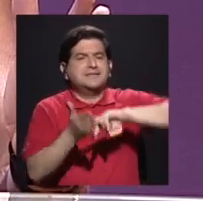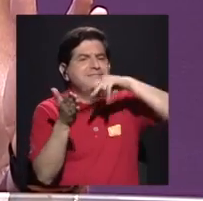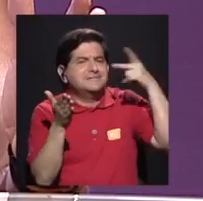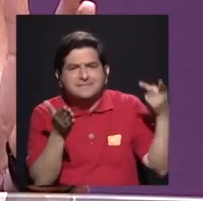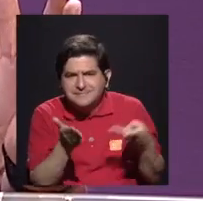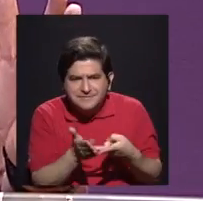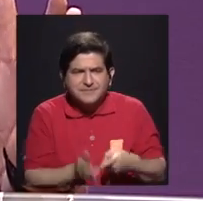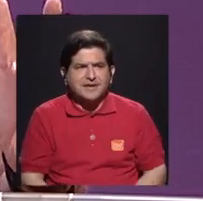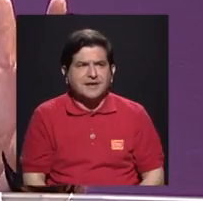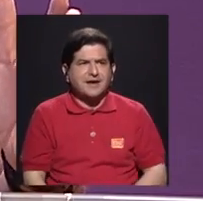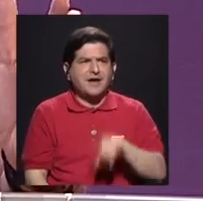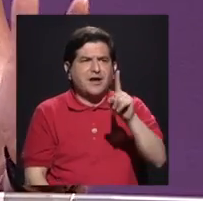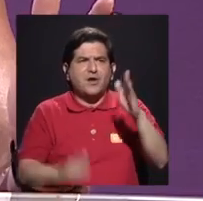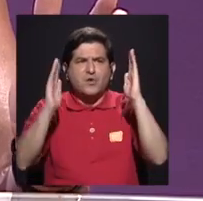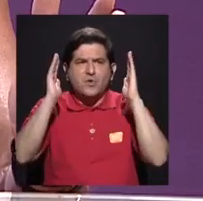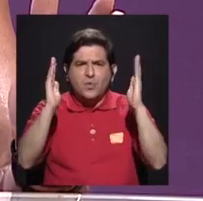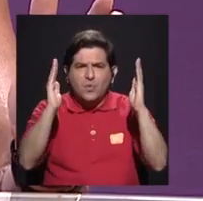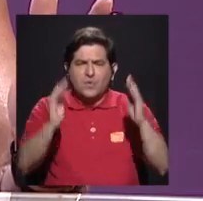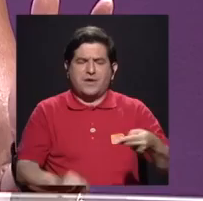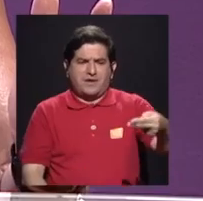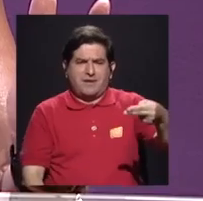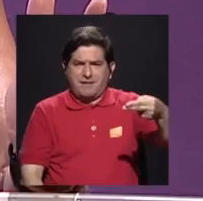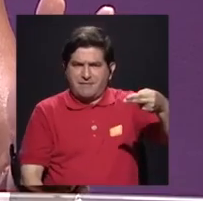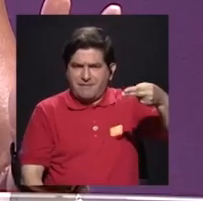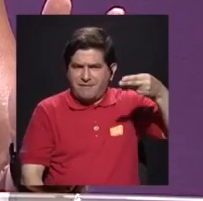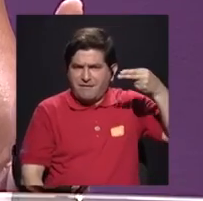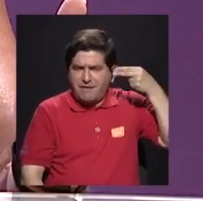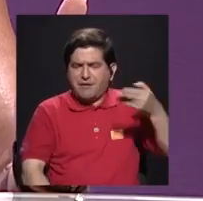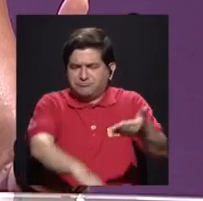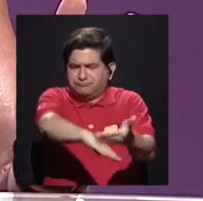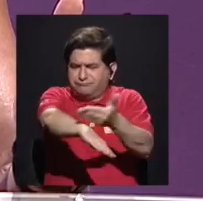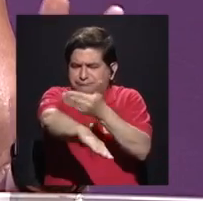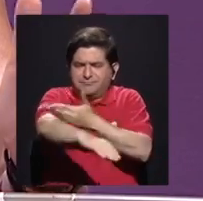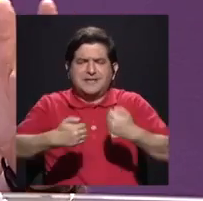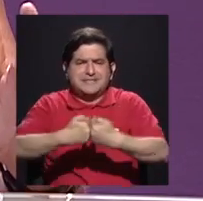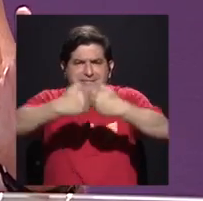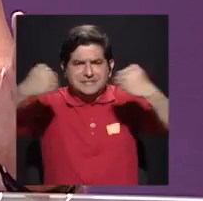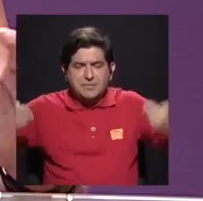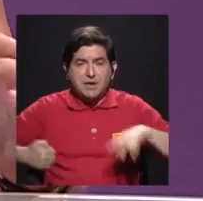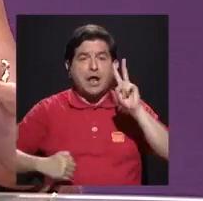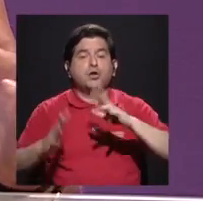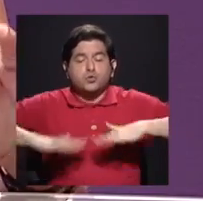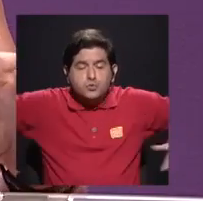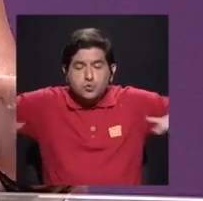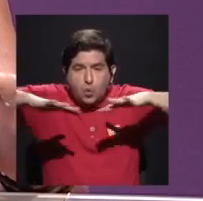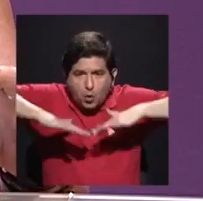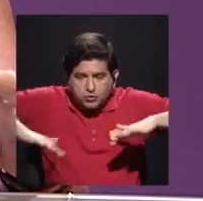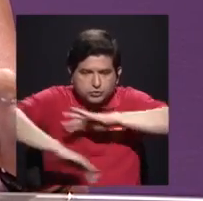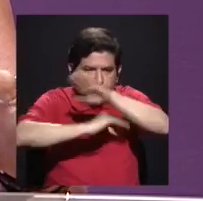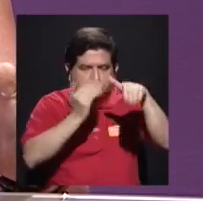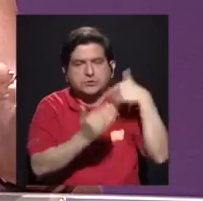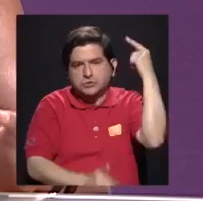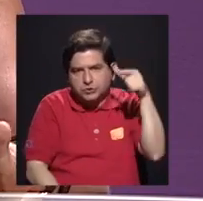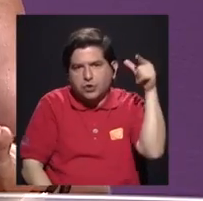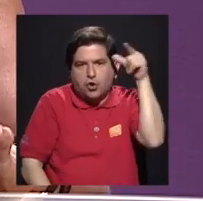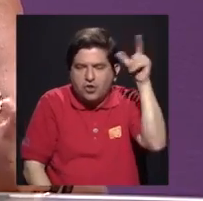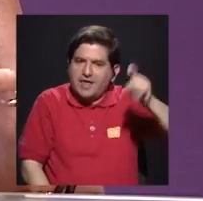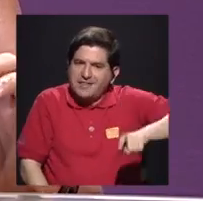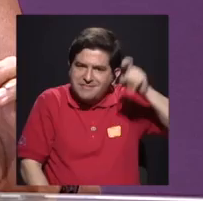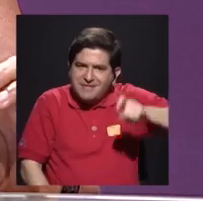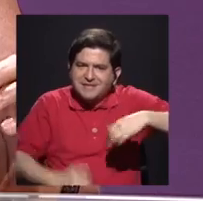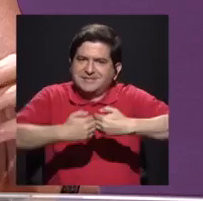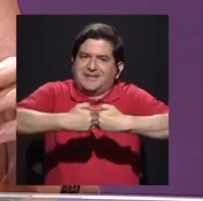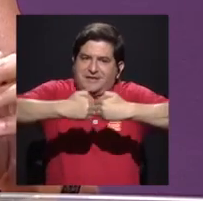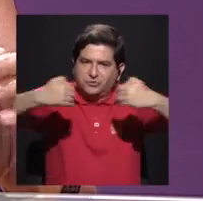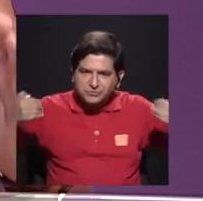en un enorme e histórico avance para separar dos ámbitos que desde toda lógica tendrían que